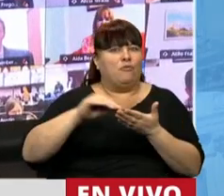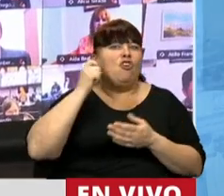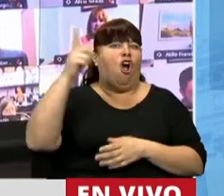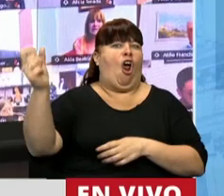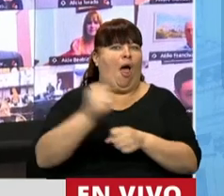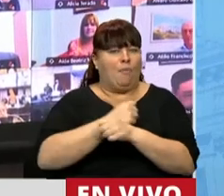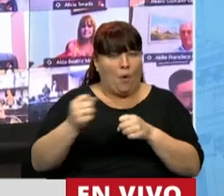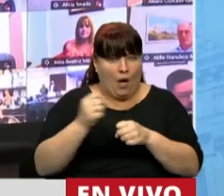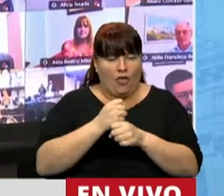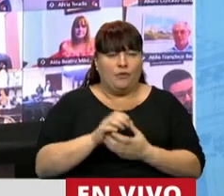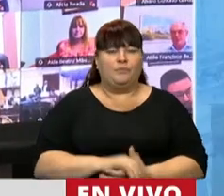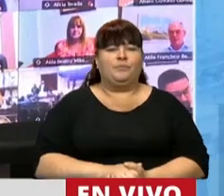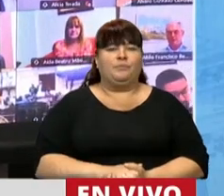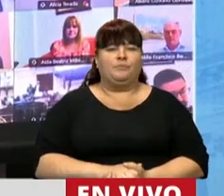concebir,